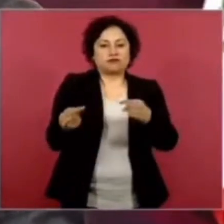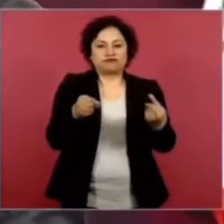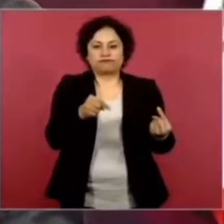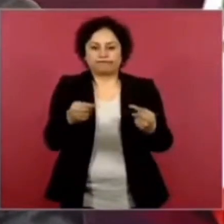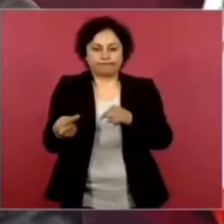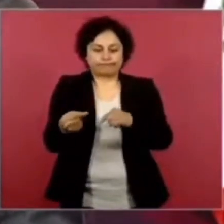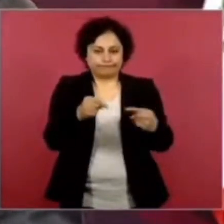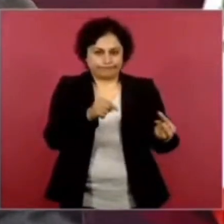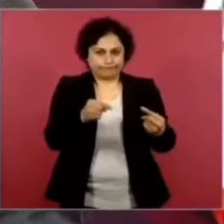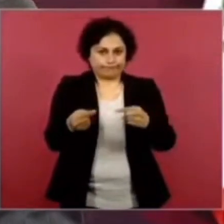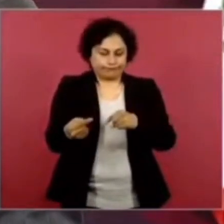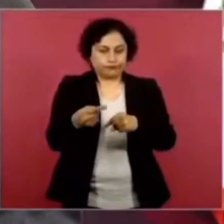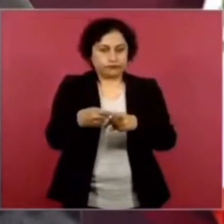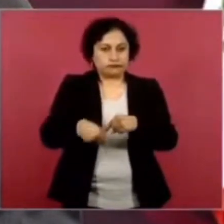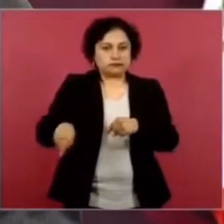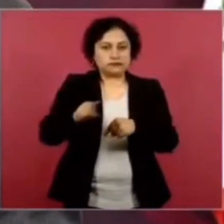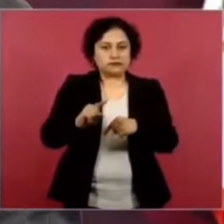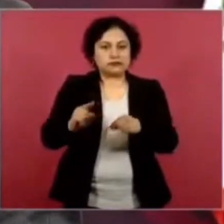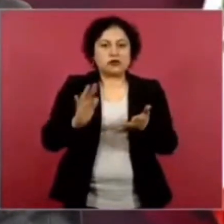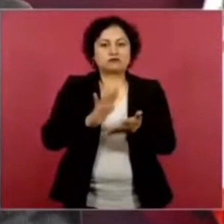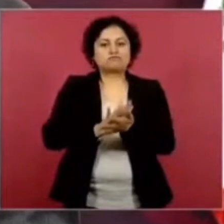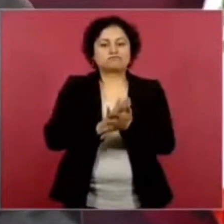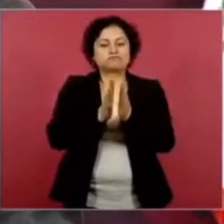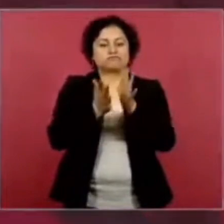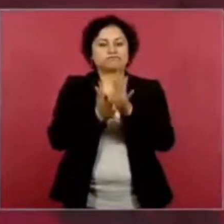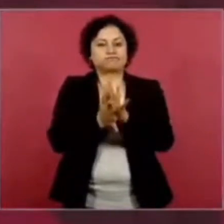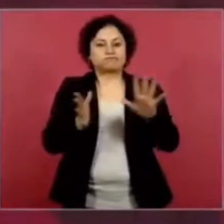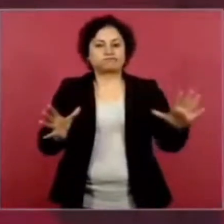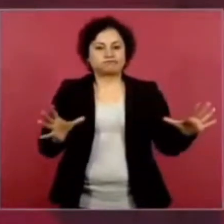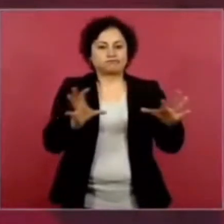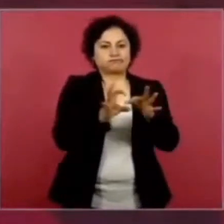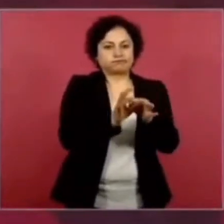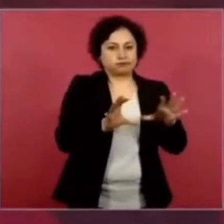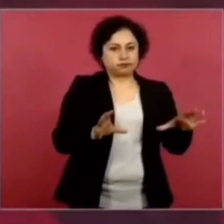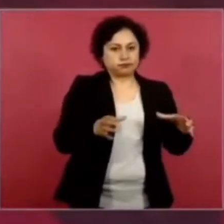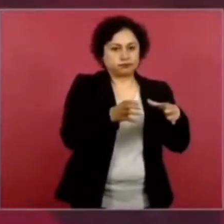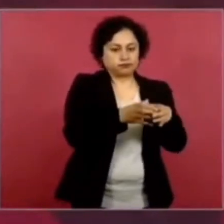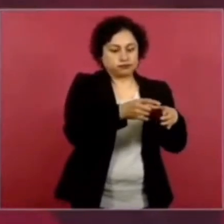asociación delictuosa entre autoridades y la delincuencia.